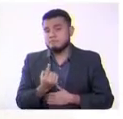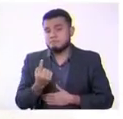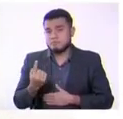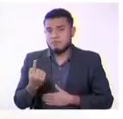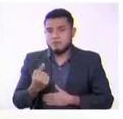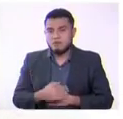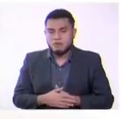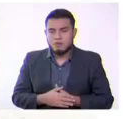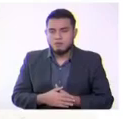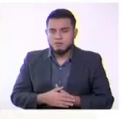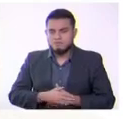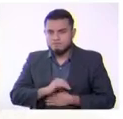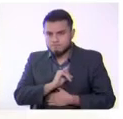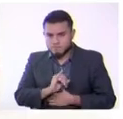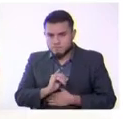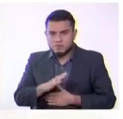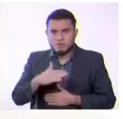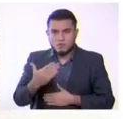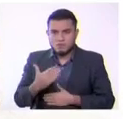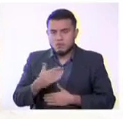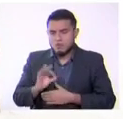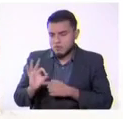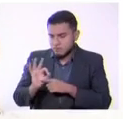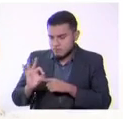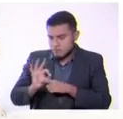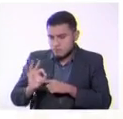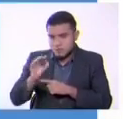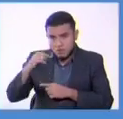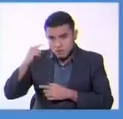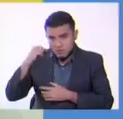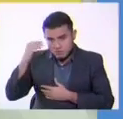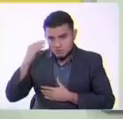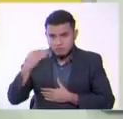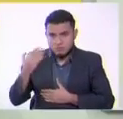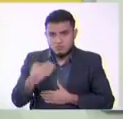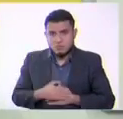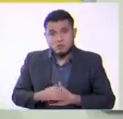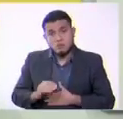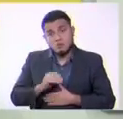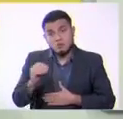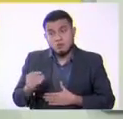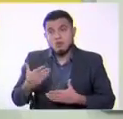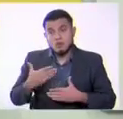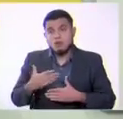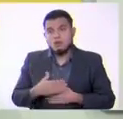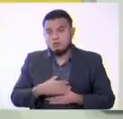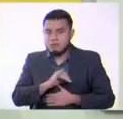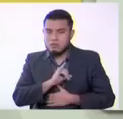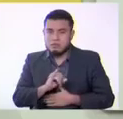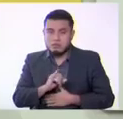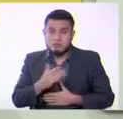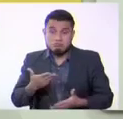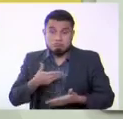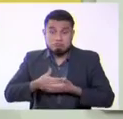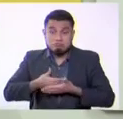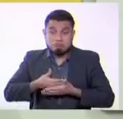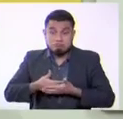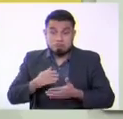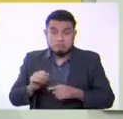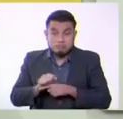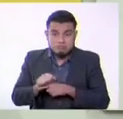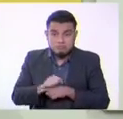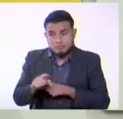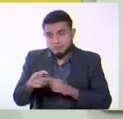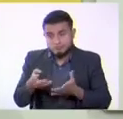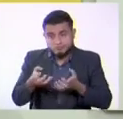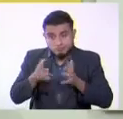ir identificando con el rol del género que le corresponde o asumirá la identidad sexual que la persona quiera finalmente